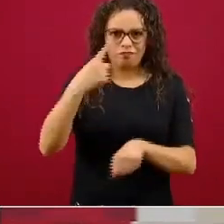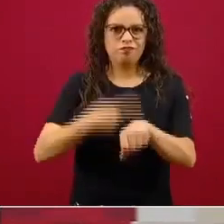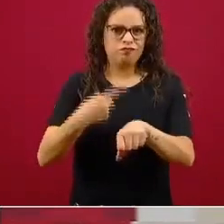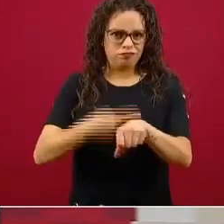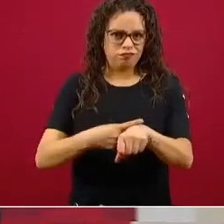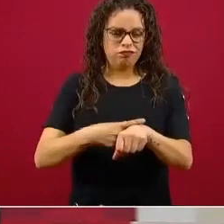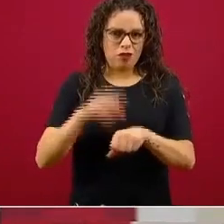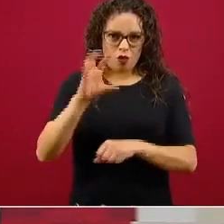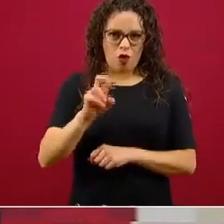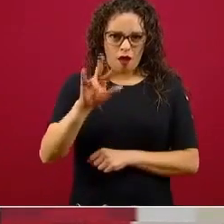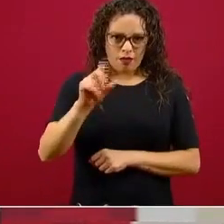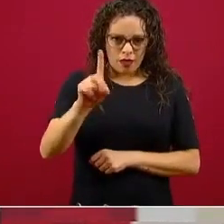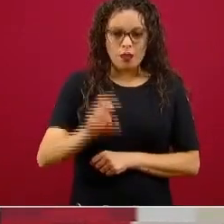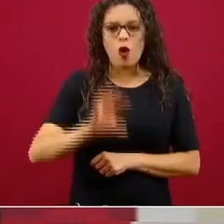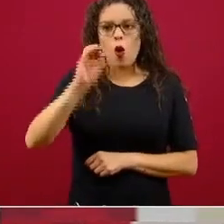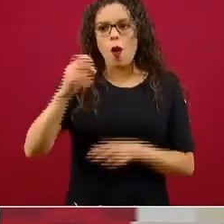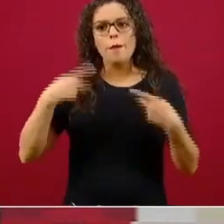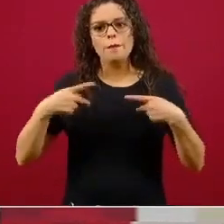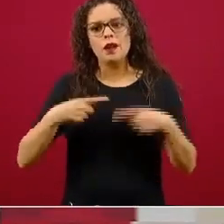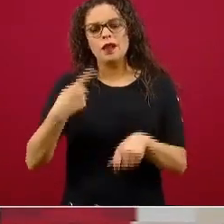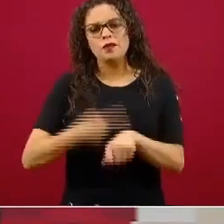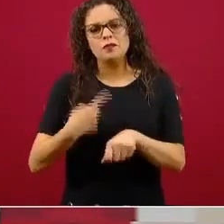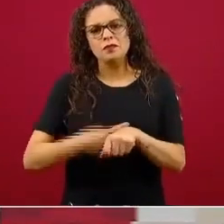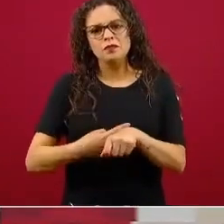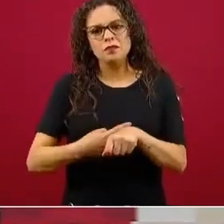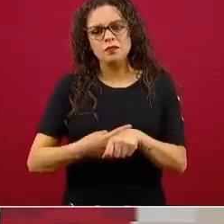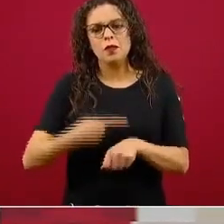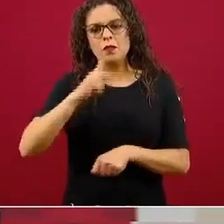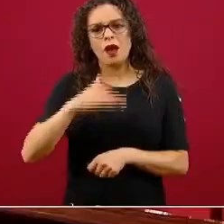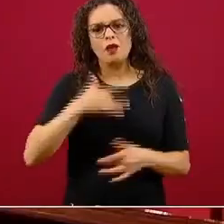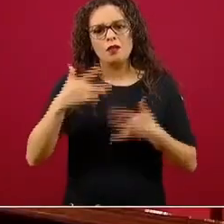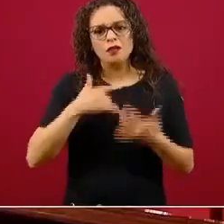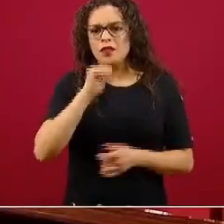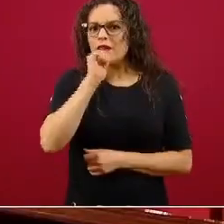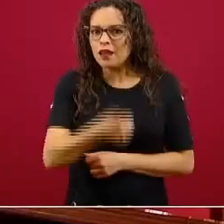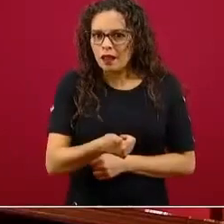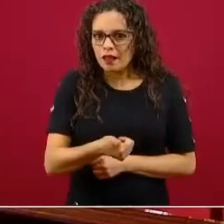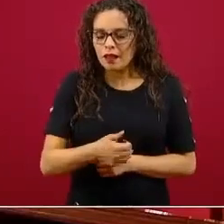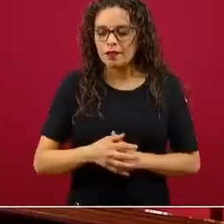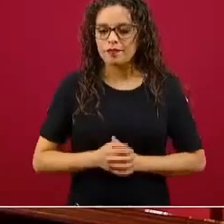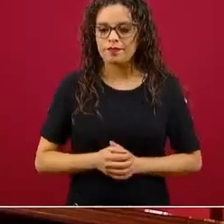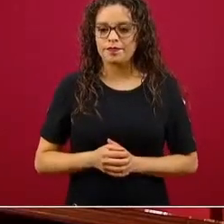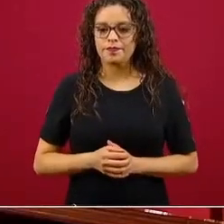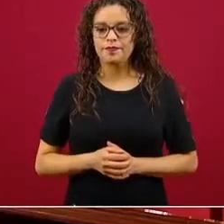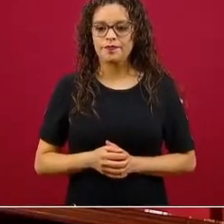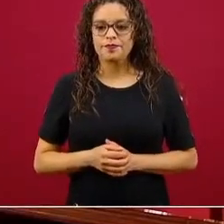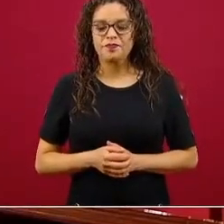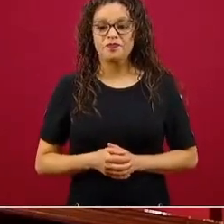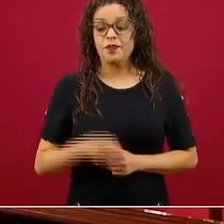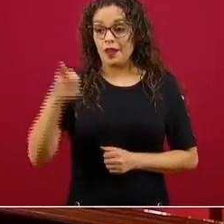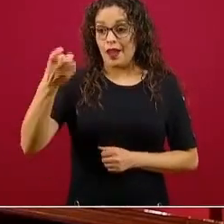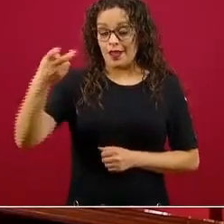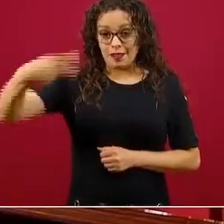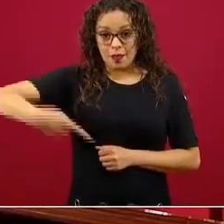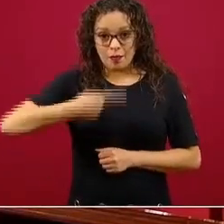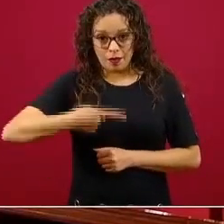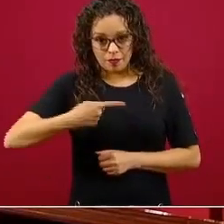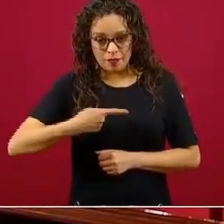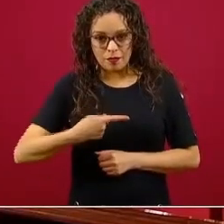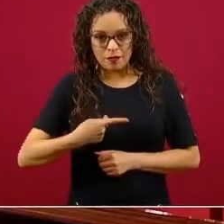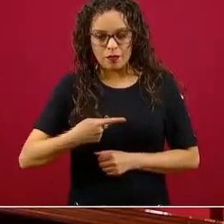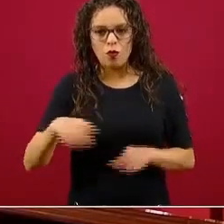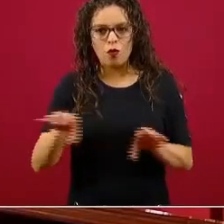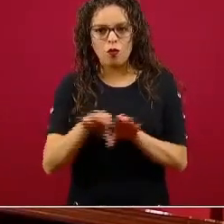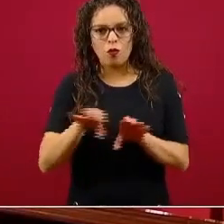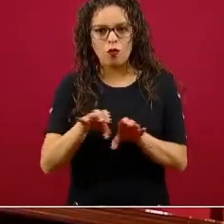de su seguidor en redes. ¿Cómo detectamos a las personas que no tienen síntomas y cómo les encontramos el